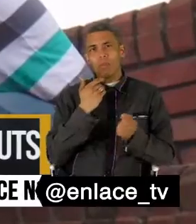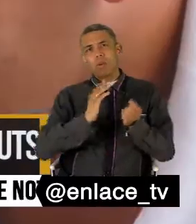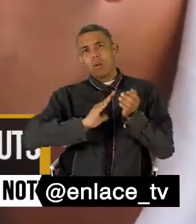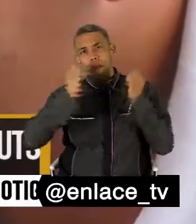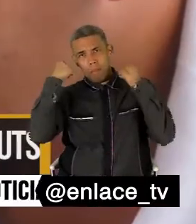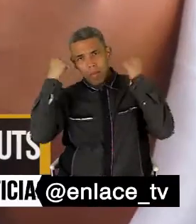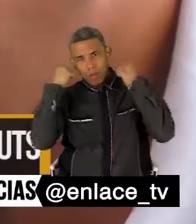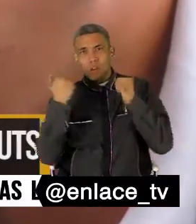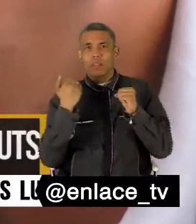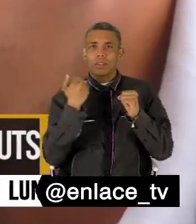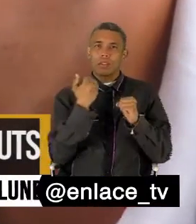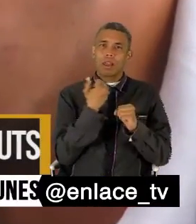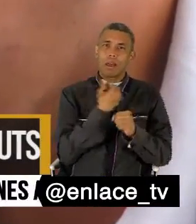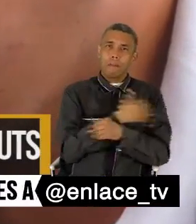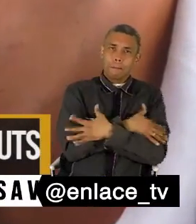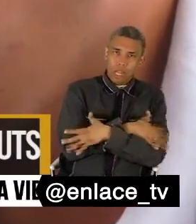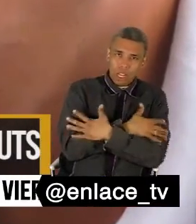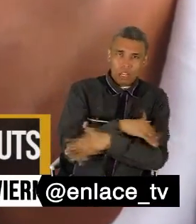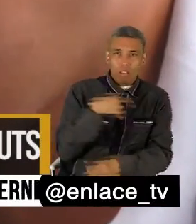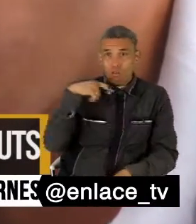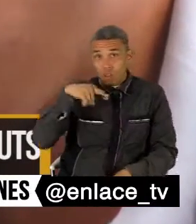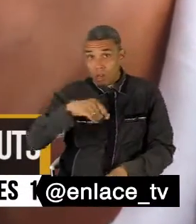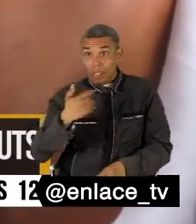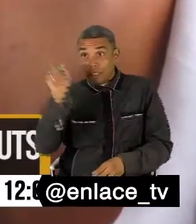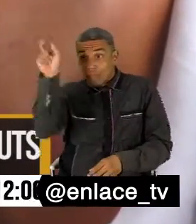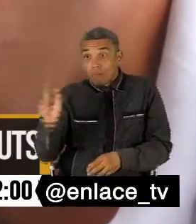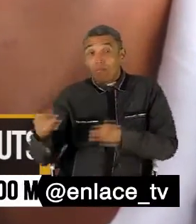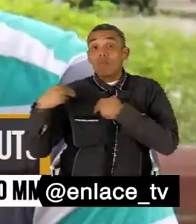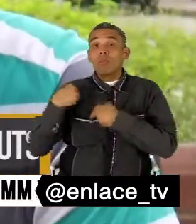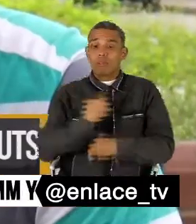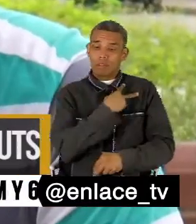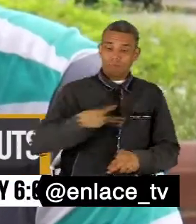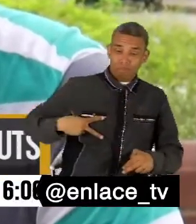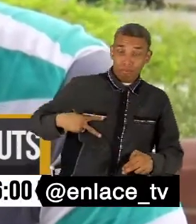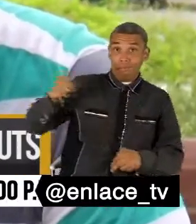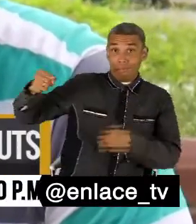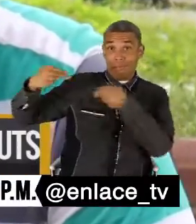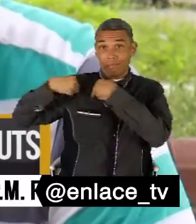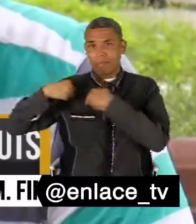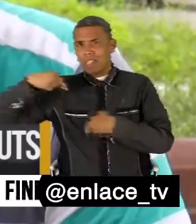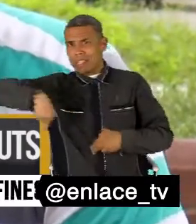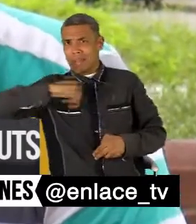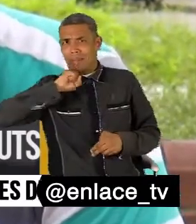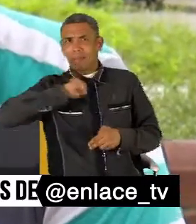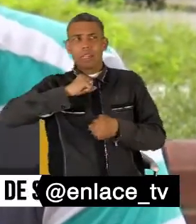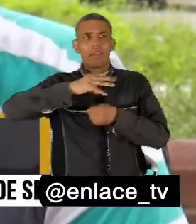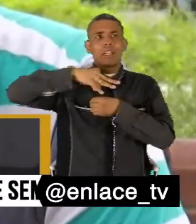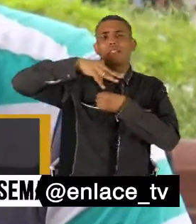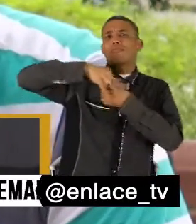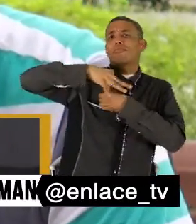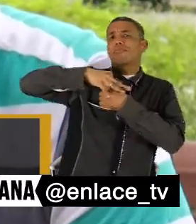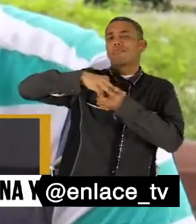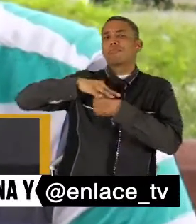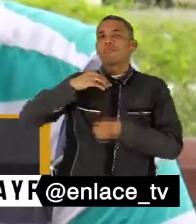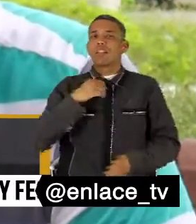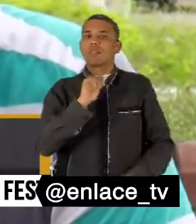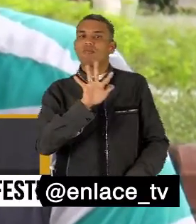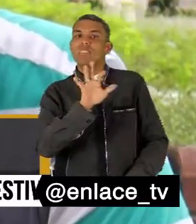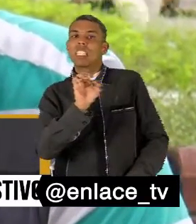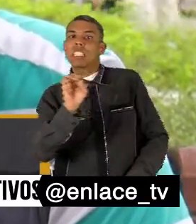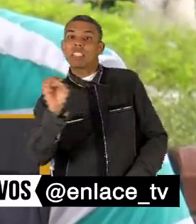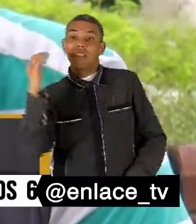Bermeja y Cúcuta representará este joven barranqueño. Aquí en Barranca Bermeja tuvimos más de 500 votos. A nivel global sacamos